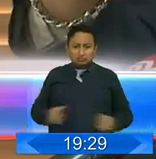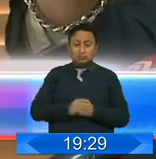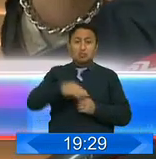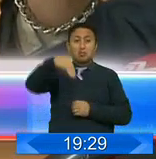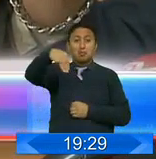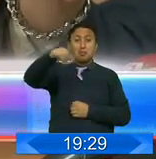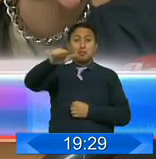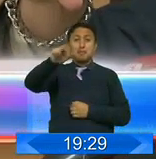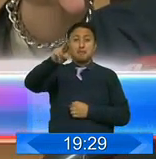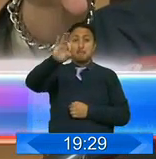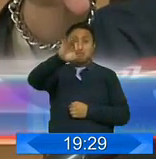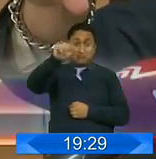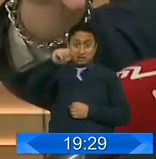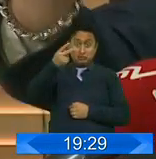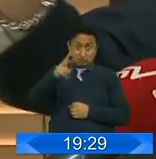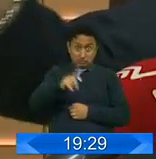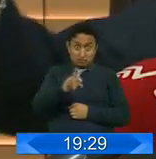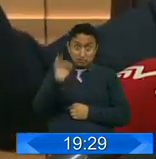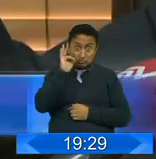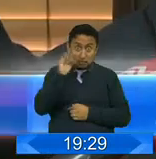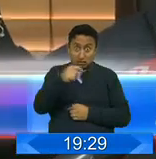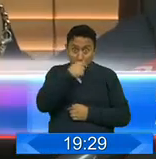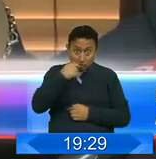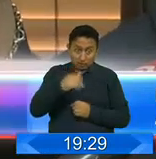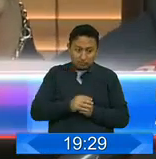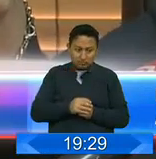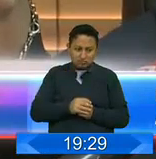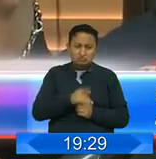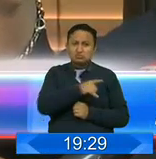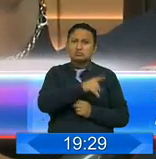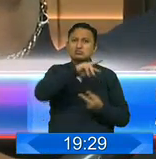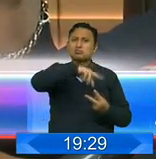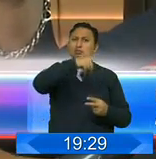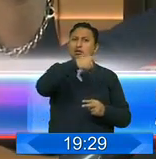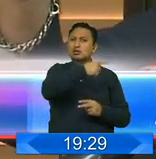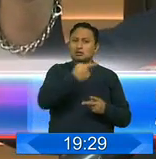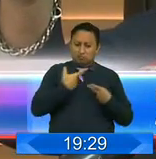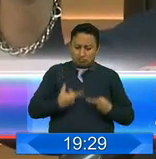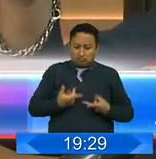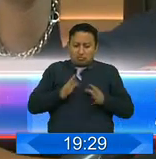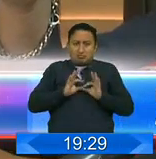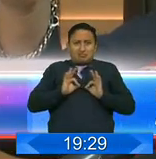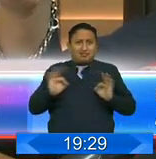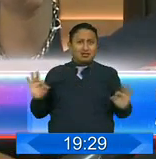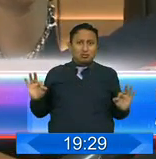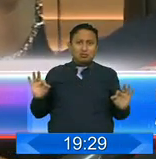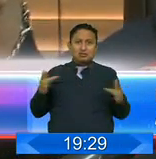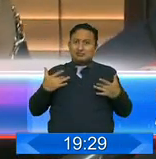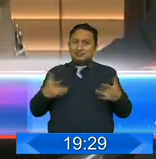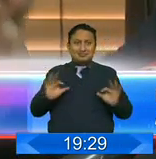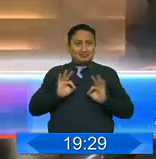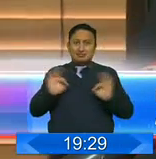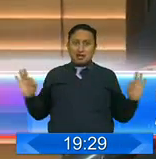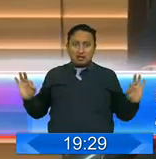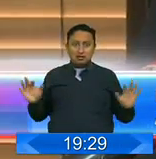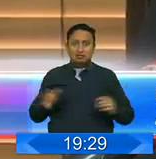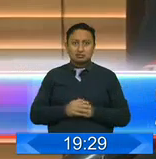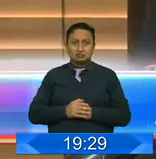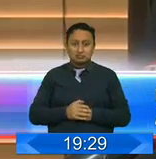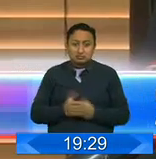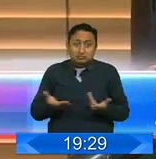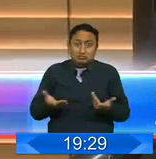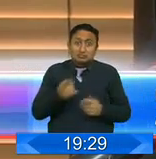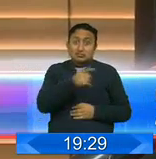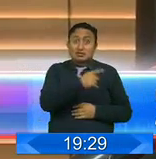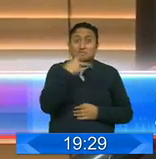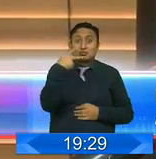también habría sido drogada. Pero ¿cómo es que en el examen de ADN sale que ella no tiene ninguna sustancia de drogas, ¿sí? Entonces la coartada de